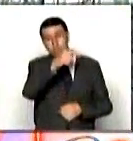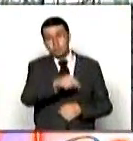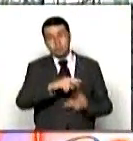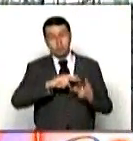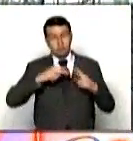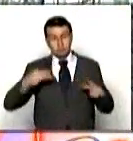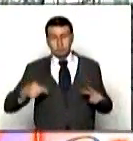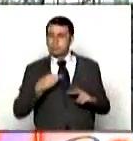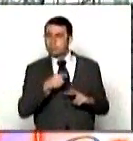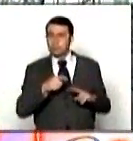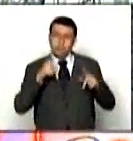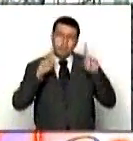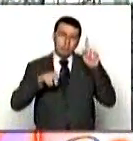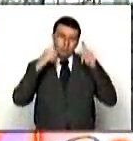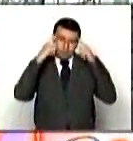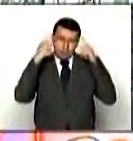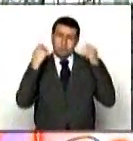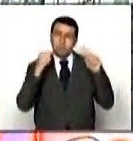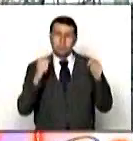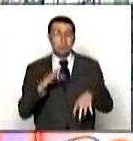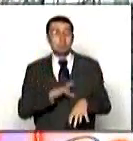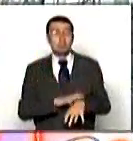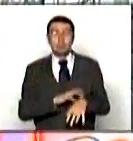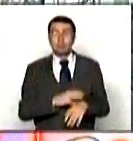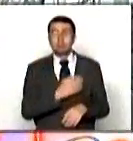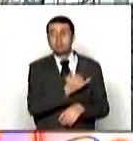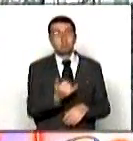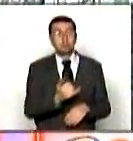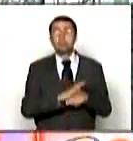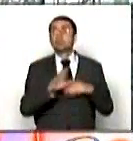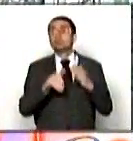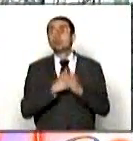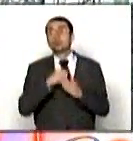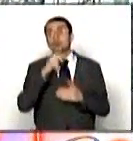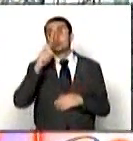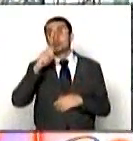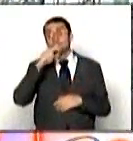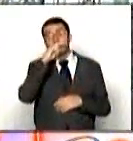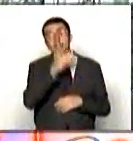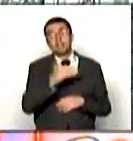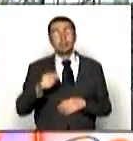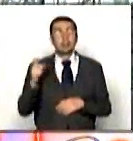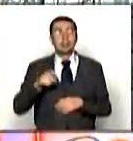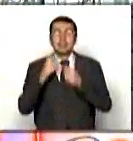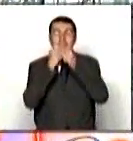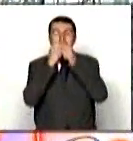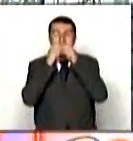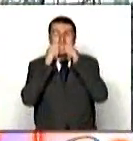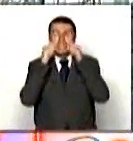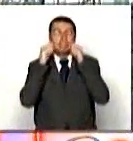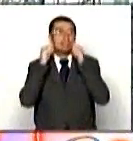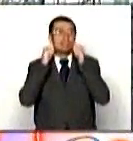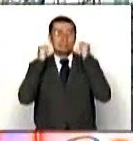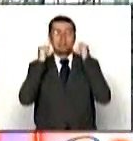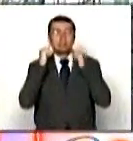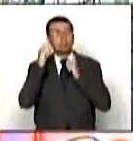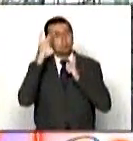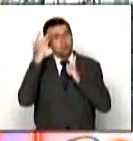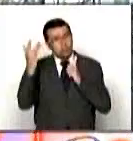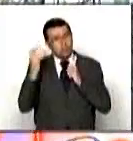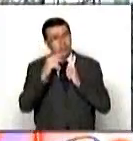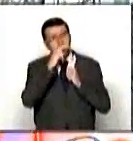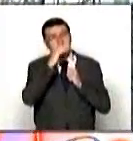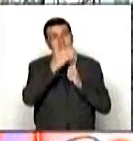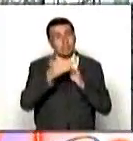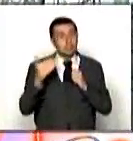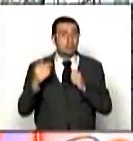los médicos y a los odontólogos que ya los niños todos necesitan braques. Resulta que de un momento para acá todo el mundo necesita braques, porque las dientes de los últimos,